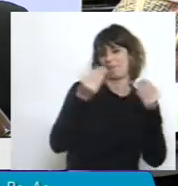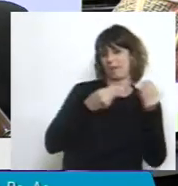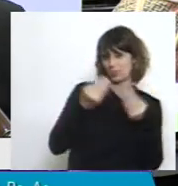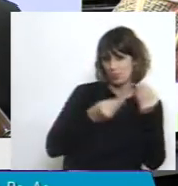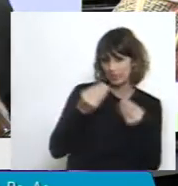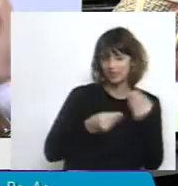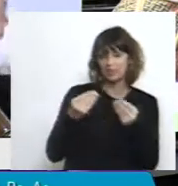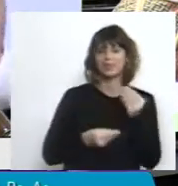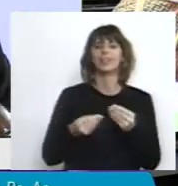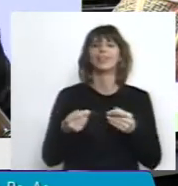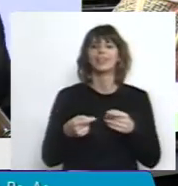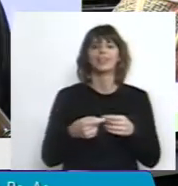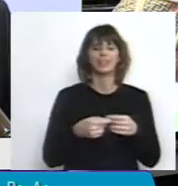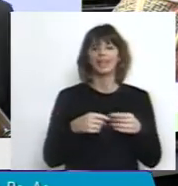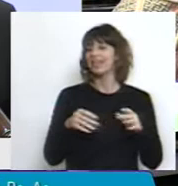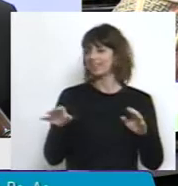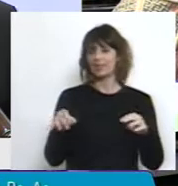lo de recaudación.